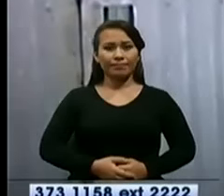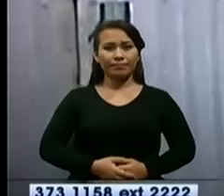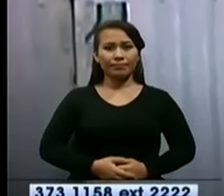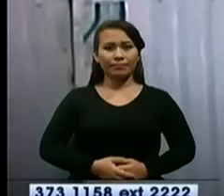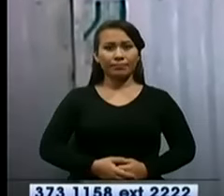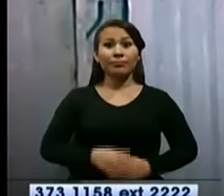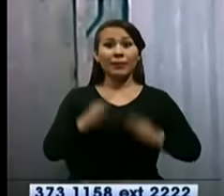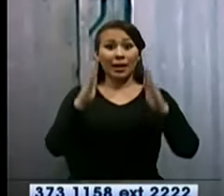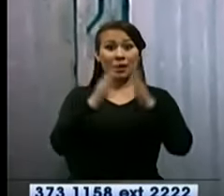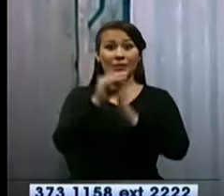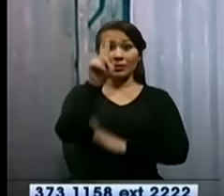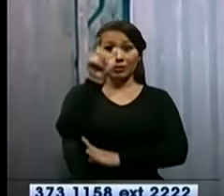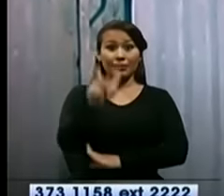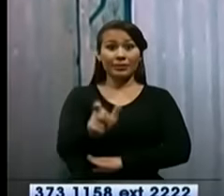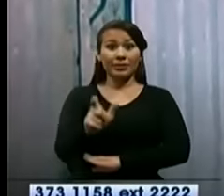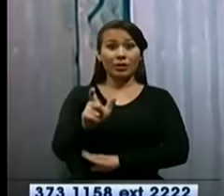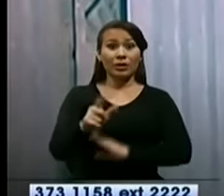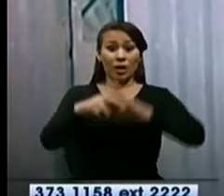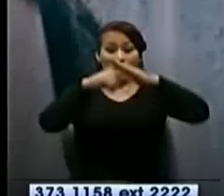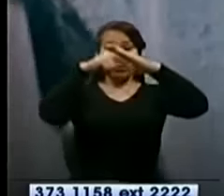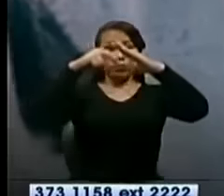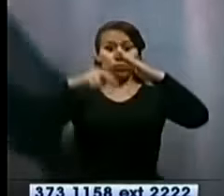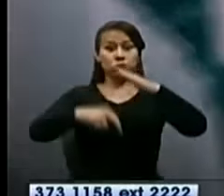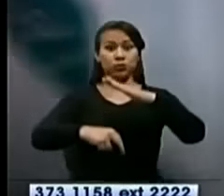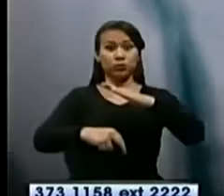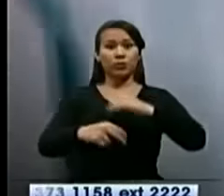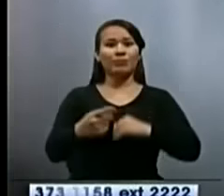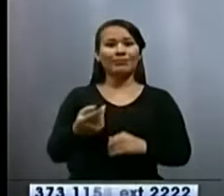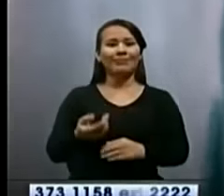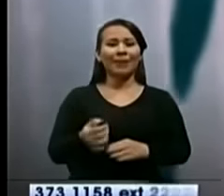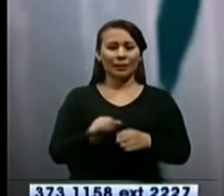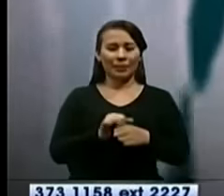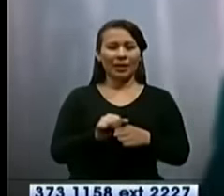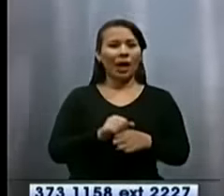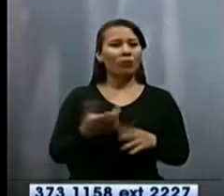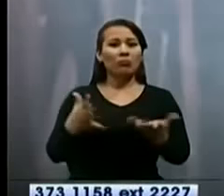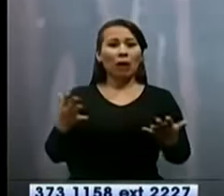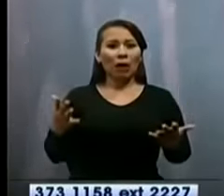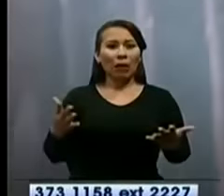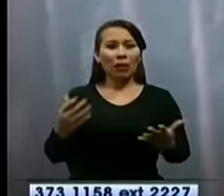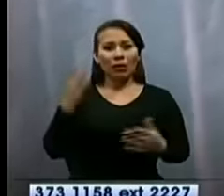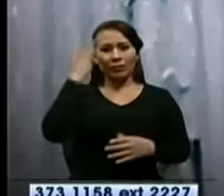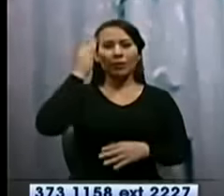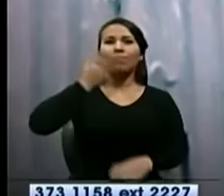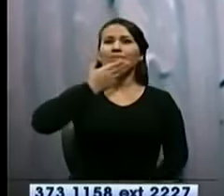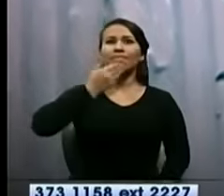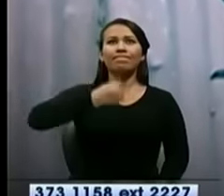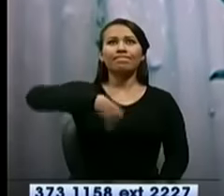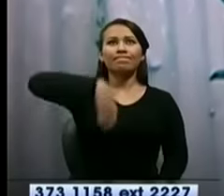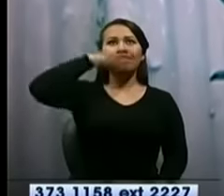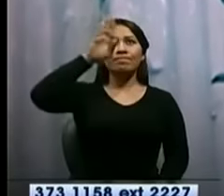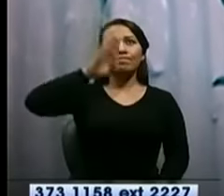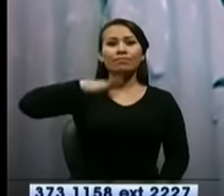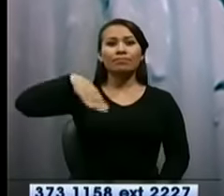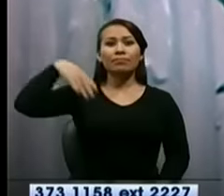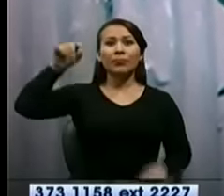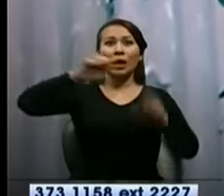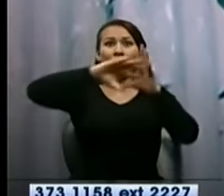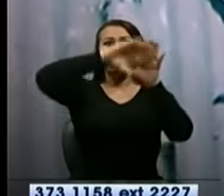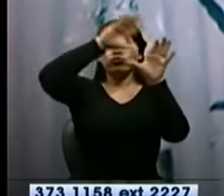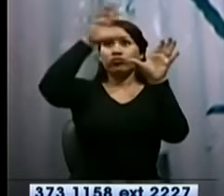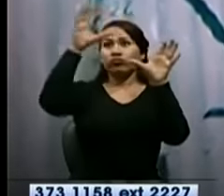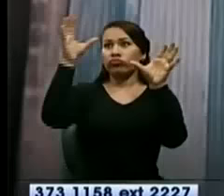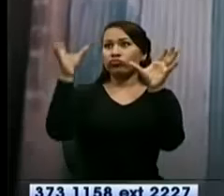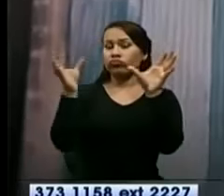En la casa de uno de los caídos se divisaba a su familiar realizando un dibujo. Un paracaídas tomaba forma.